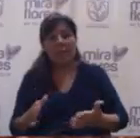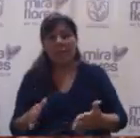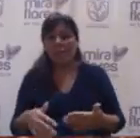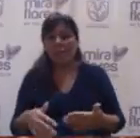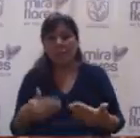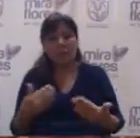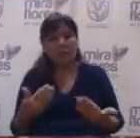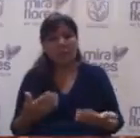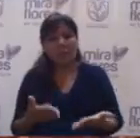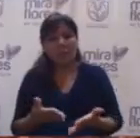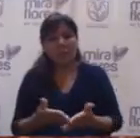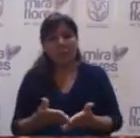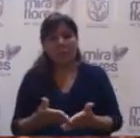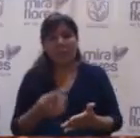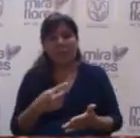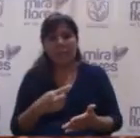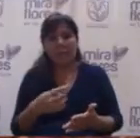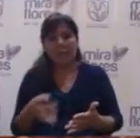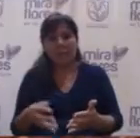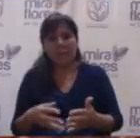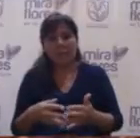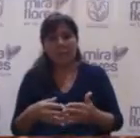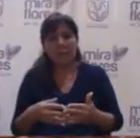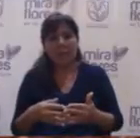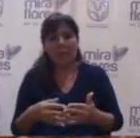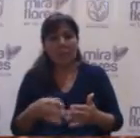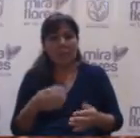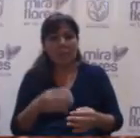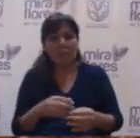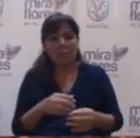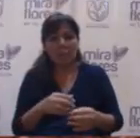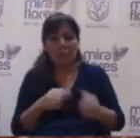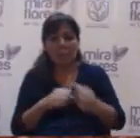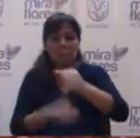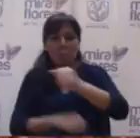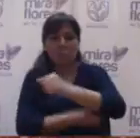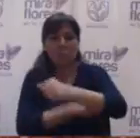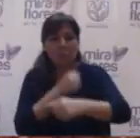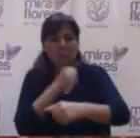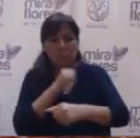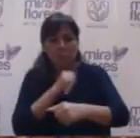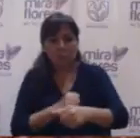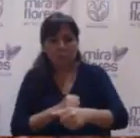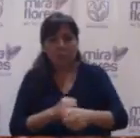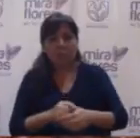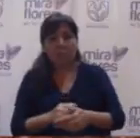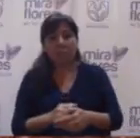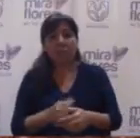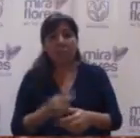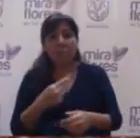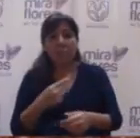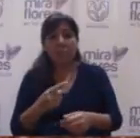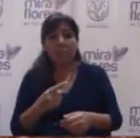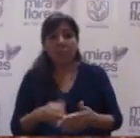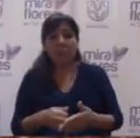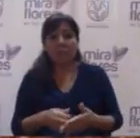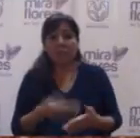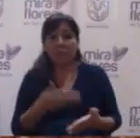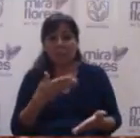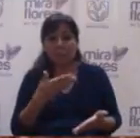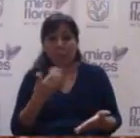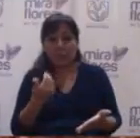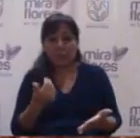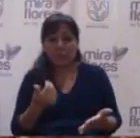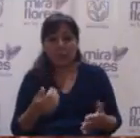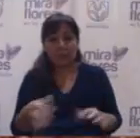el nivel de compactación que tenía el puente viejo en su momento de mejor